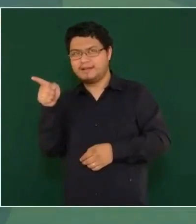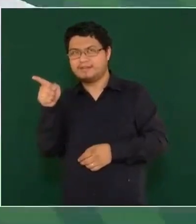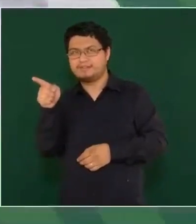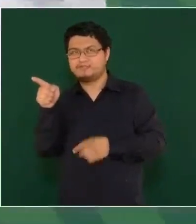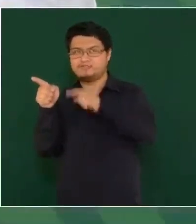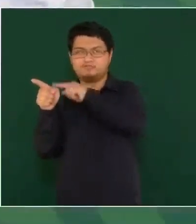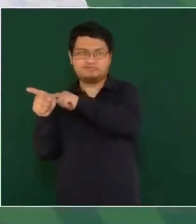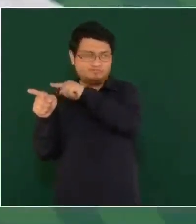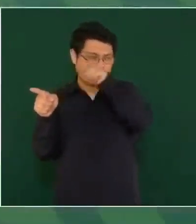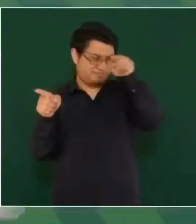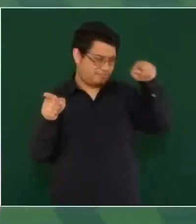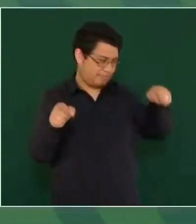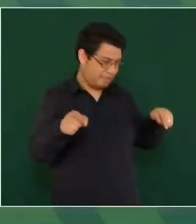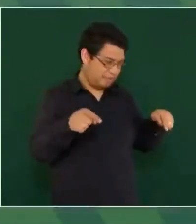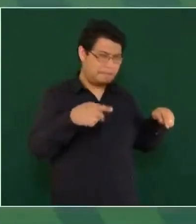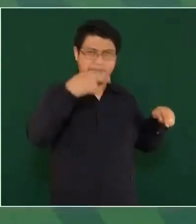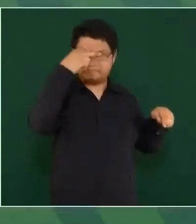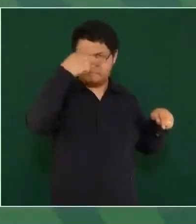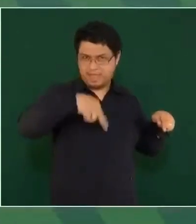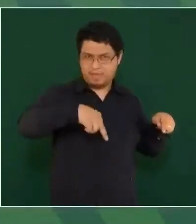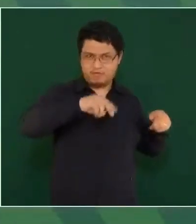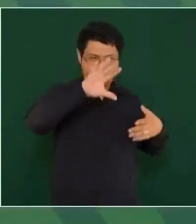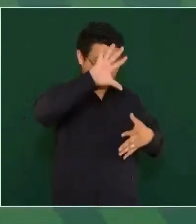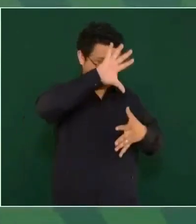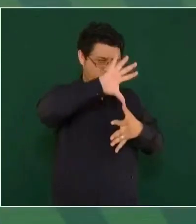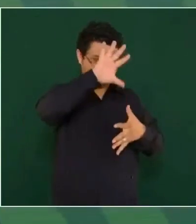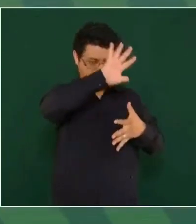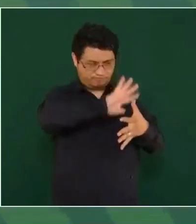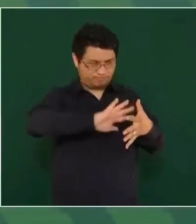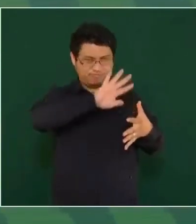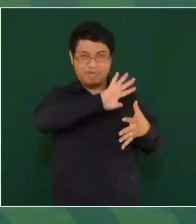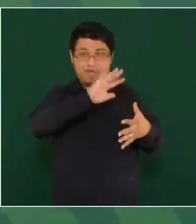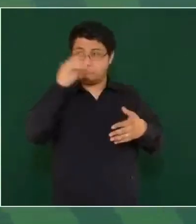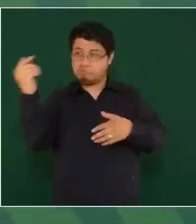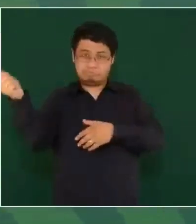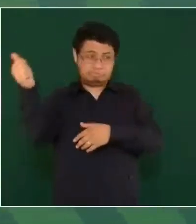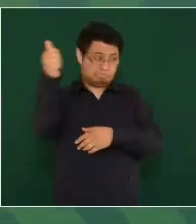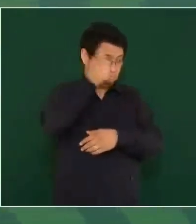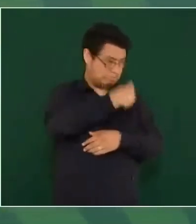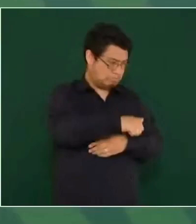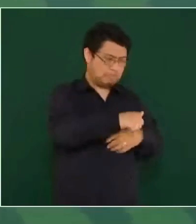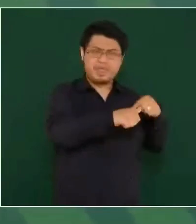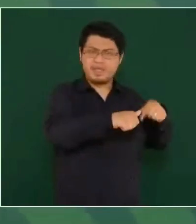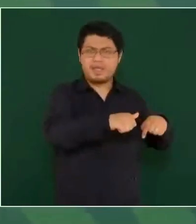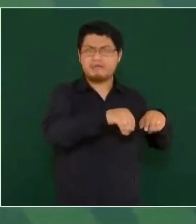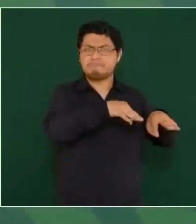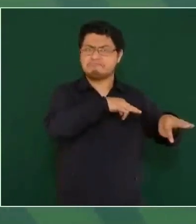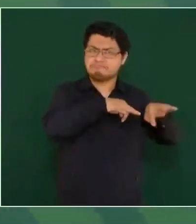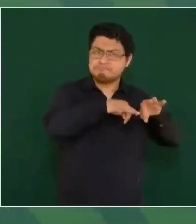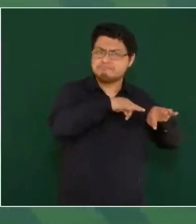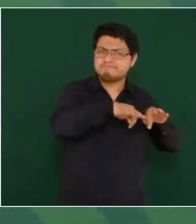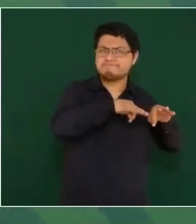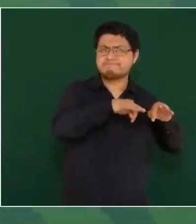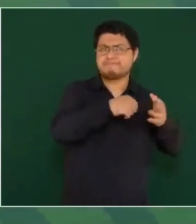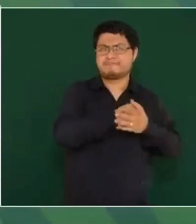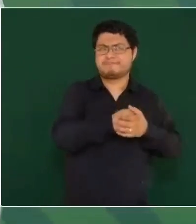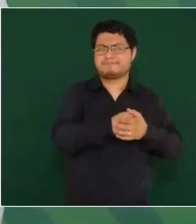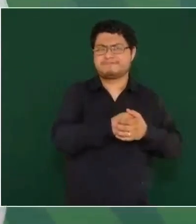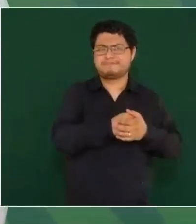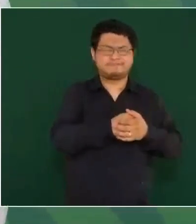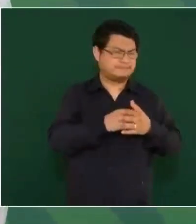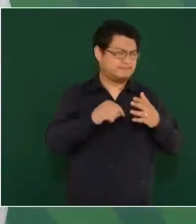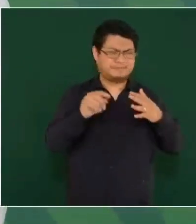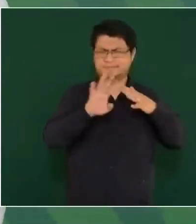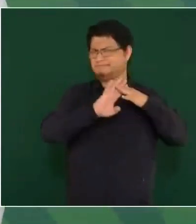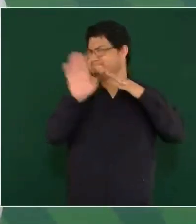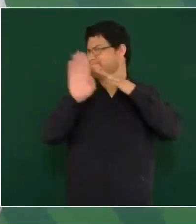que viene a México a América y trabajan Porque todos los migrantes del